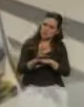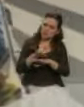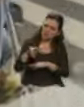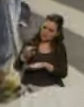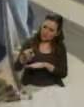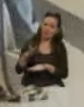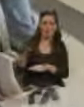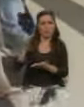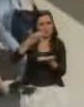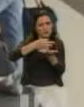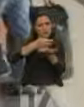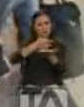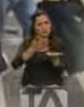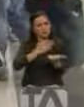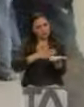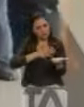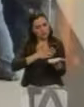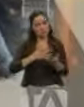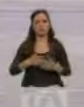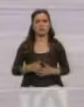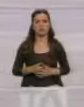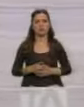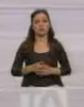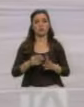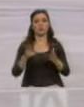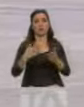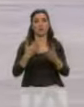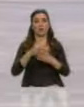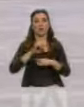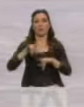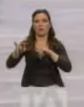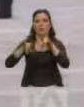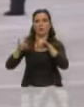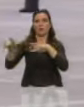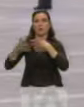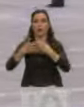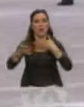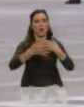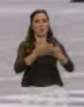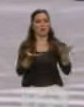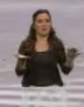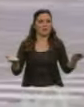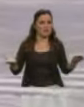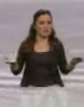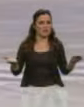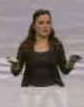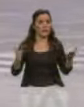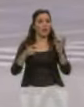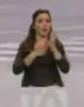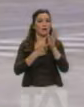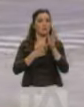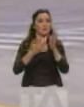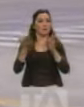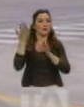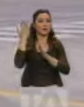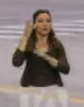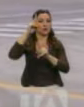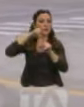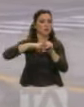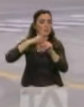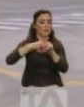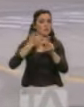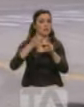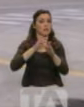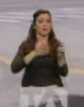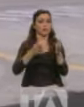del aeropuerto Cotopaxi y evitar el cierre de más vuelos, como ocurrió con los nocturnos desde hace dos meses